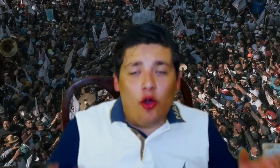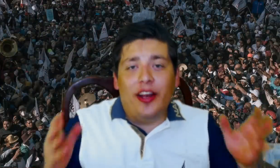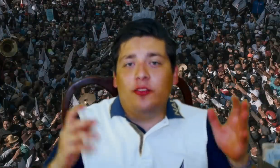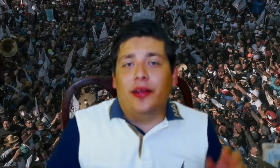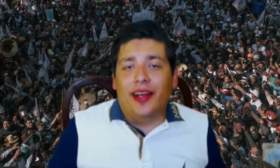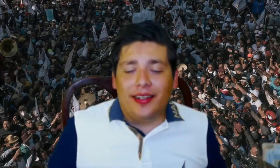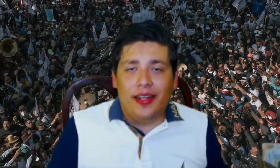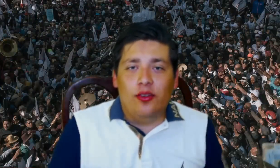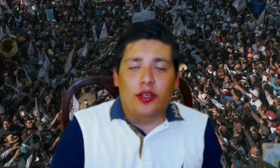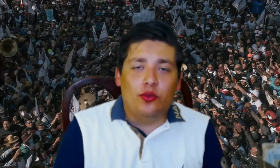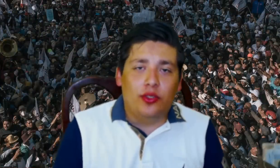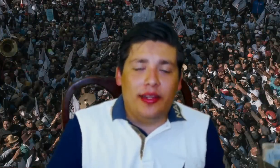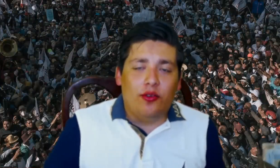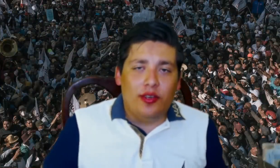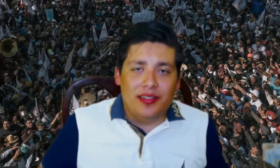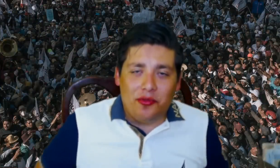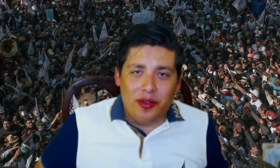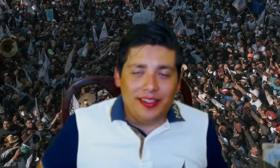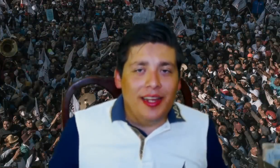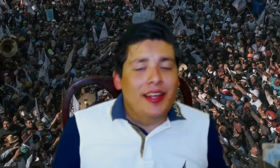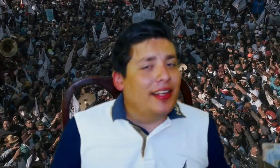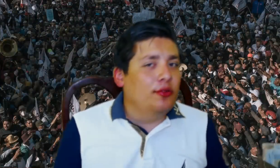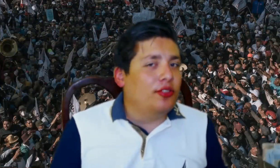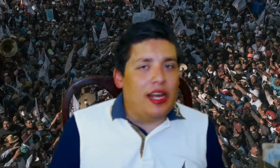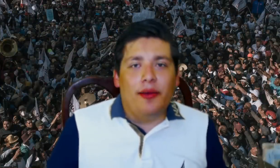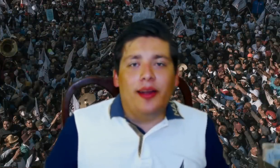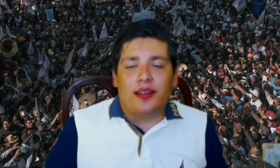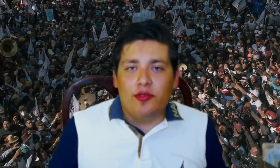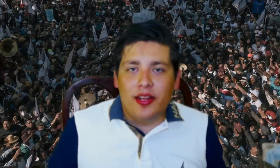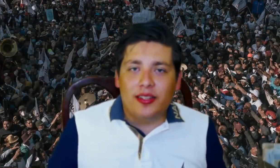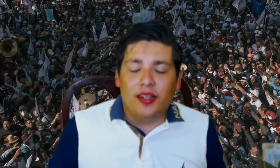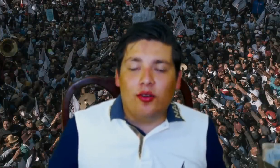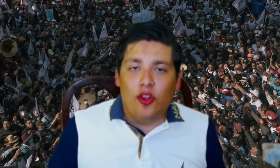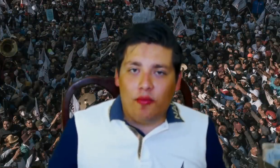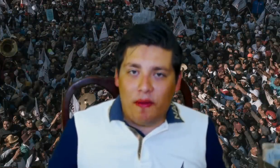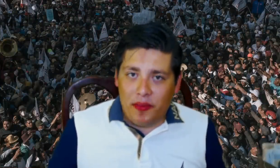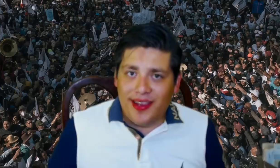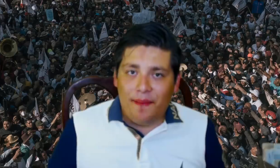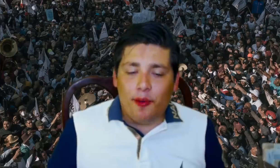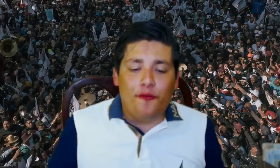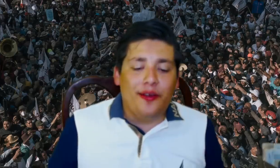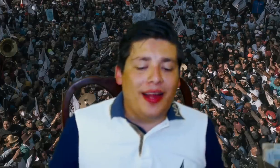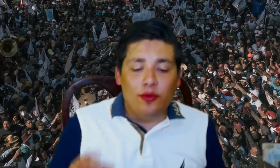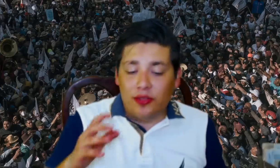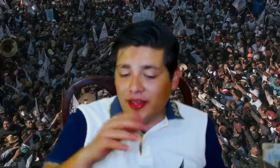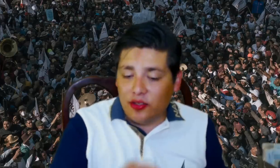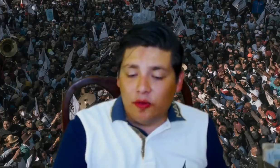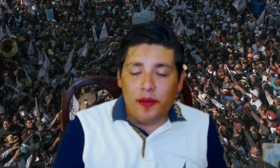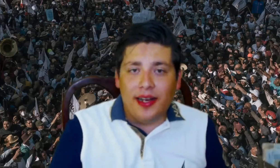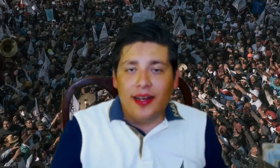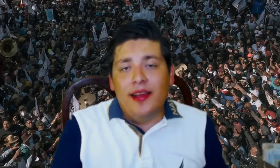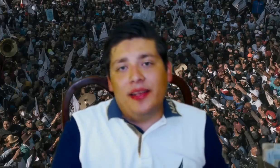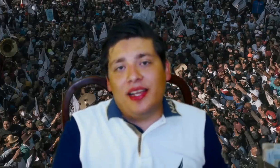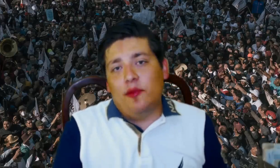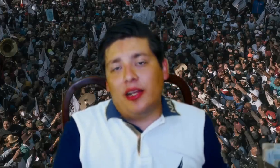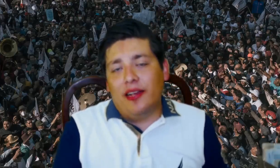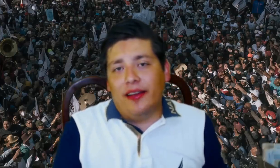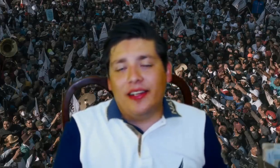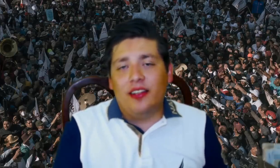jueces. Ahora esperar qué es lo que sucede con esta jueza que buscaba reunirse con Norma Piña. Pero al final, ¿ustedes qué opinan?